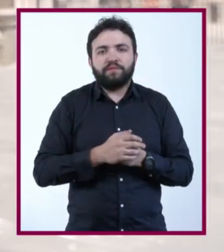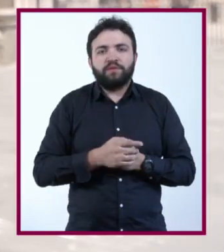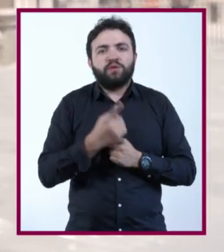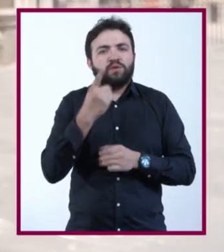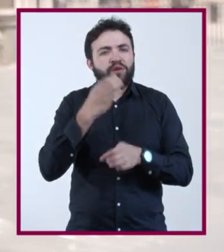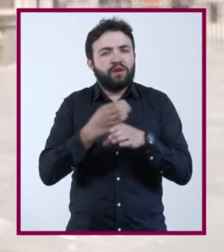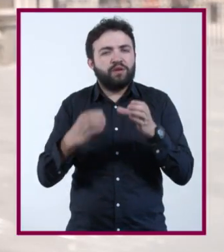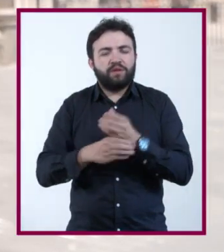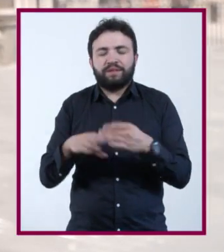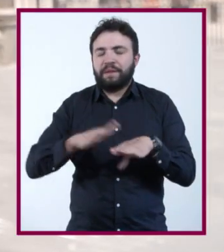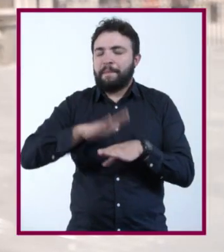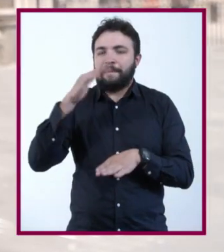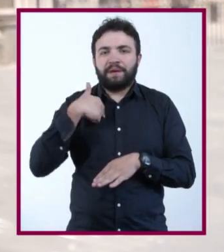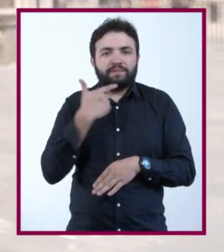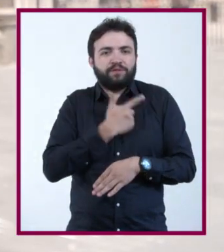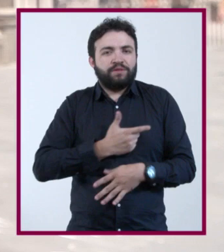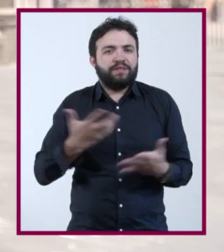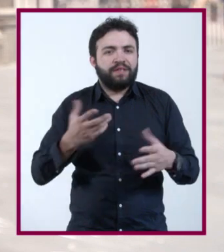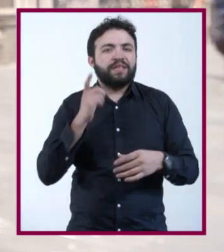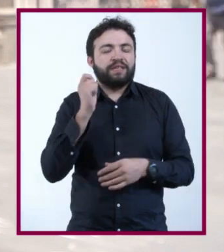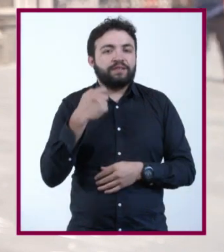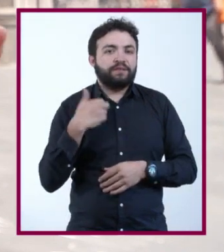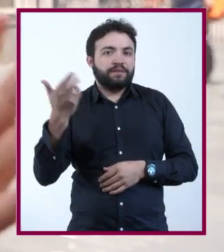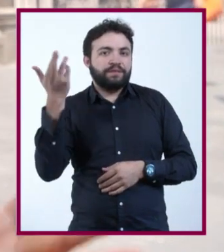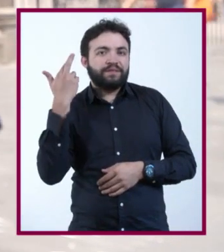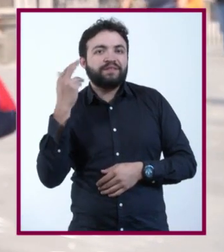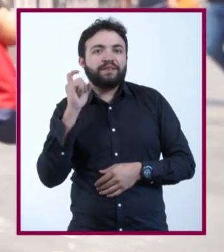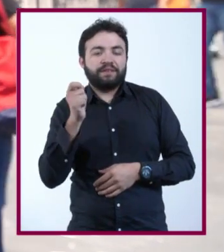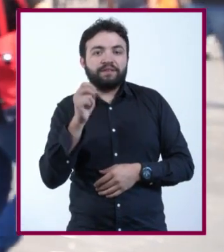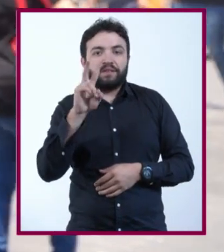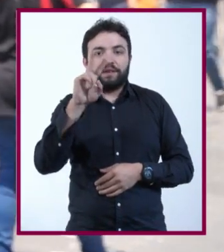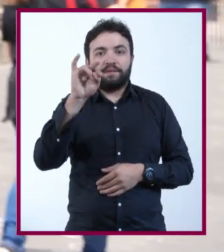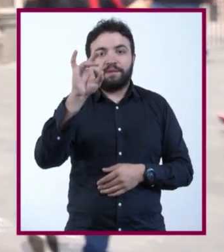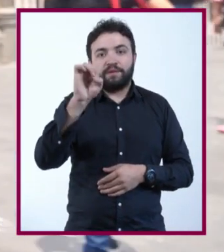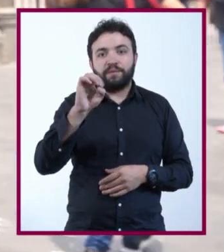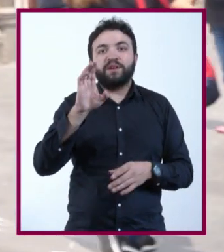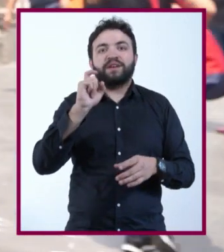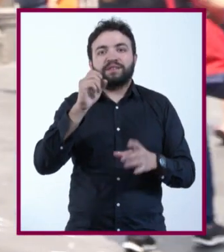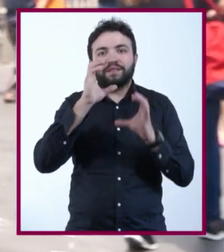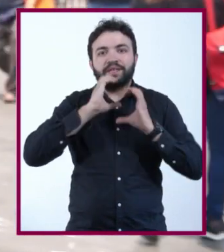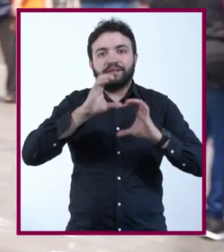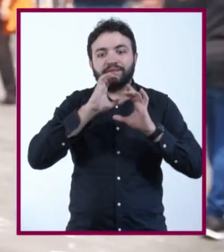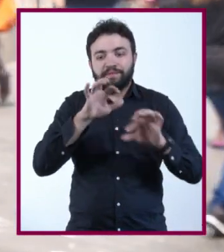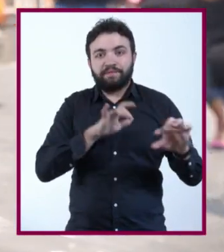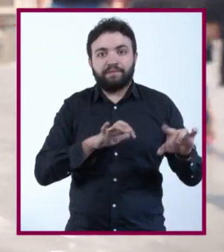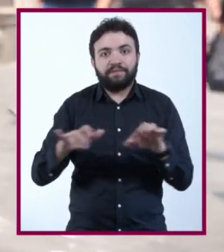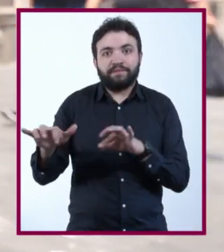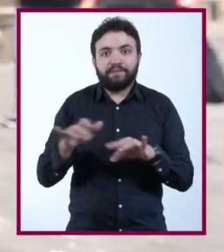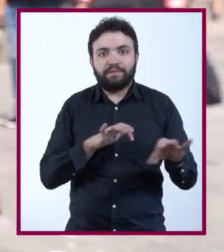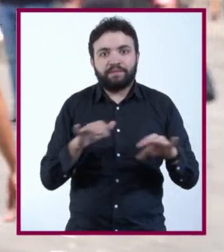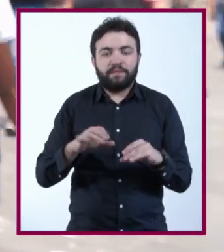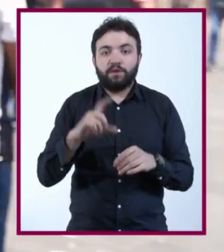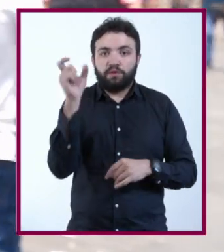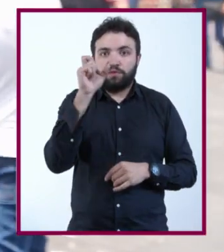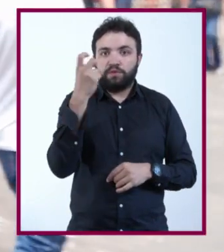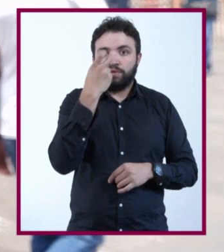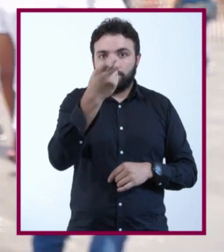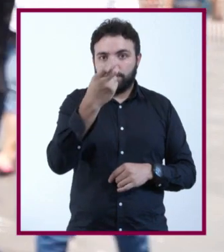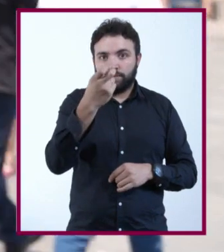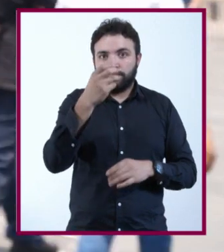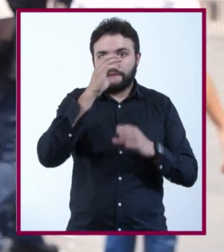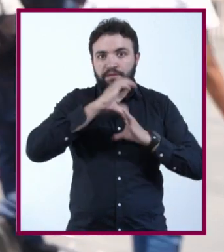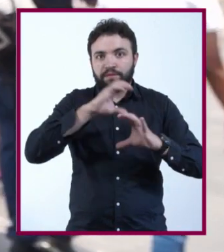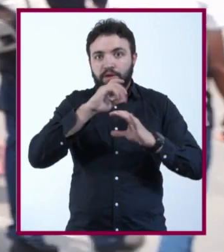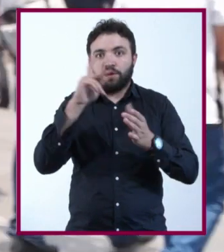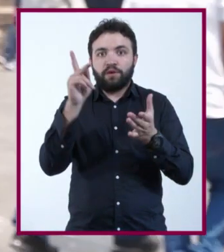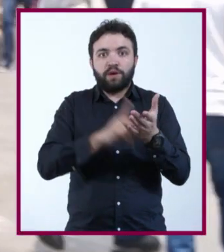de las cosas que más ganas me dieron de hacer, Alfredo, fue escuchar un concierto en vivo con sus 2 órganos monumentales. Cuando estos conciertos se reanuden, hay